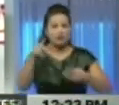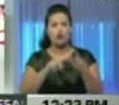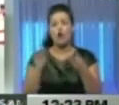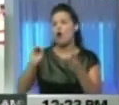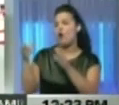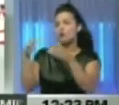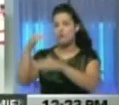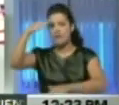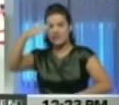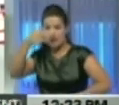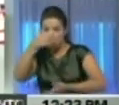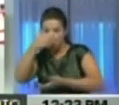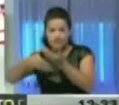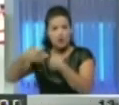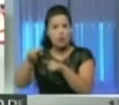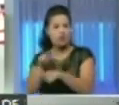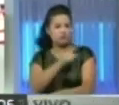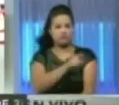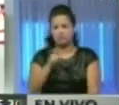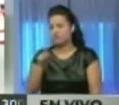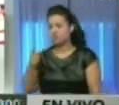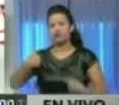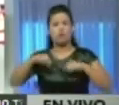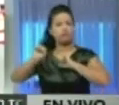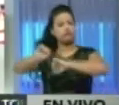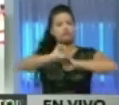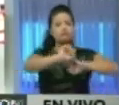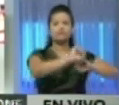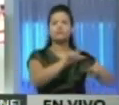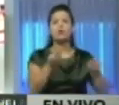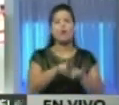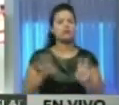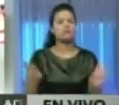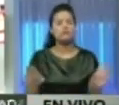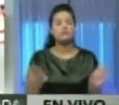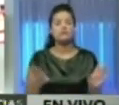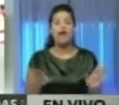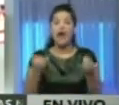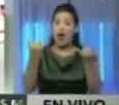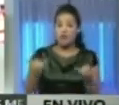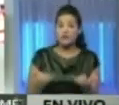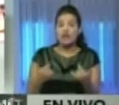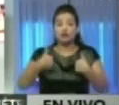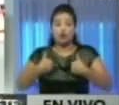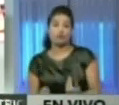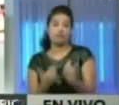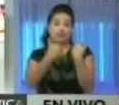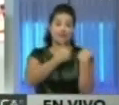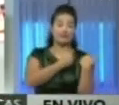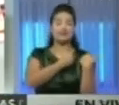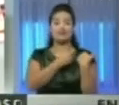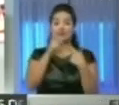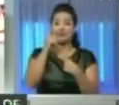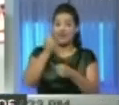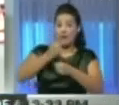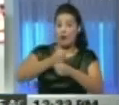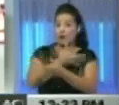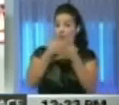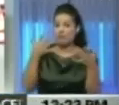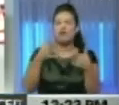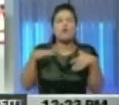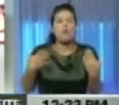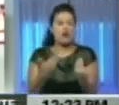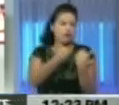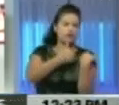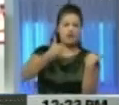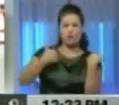parapolíticas. Y en particular, hoy estoy al frente de una tarea estratégica para la revolución, como son los comités